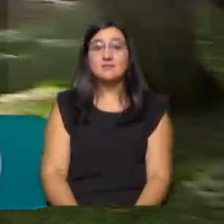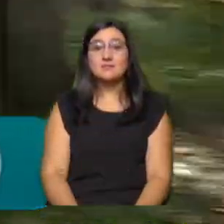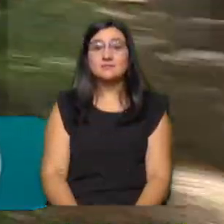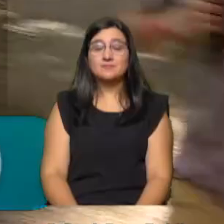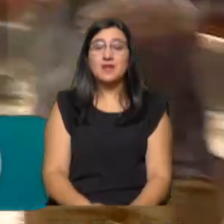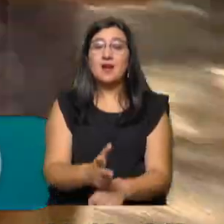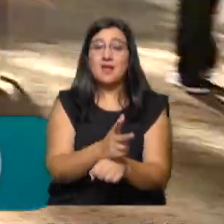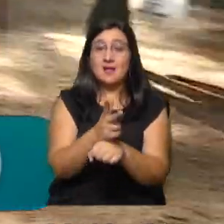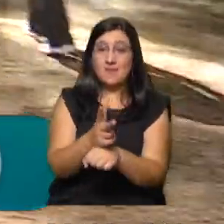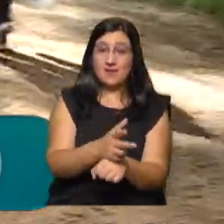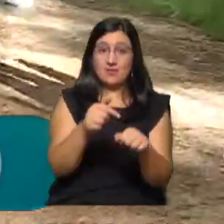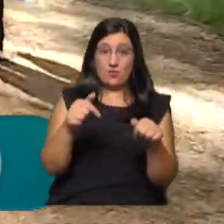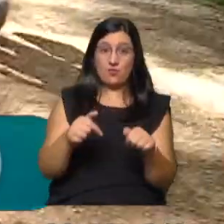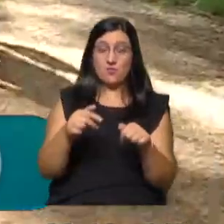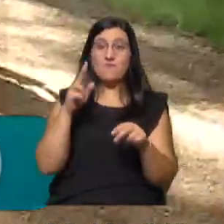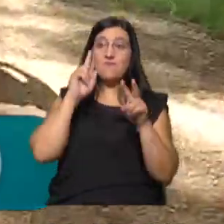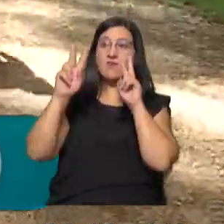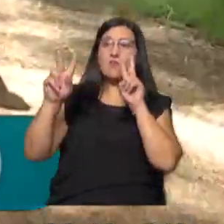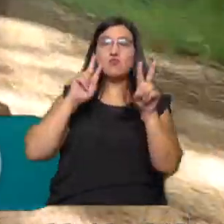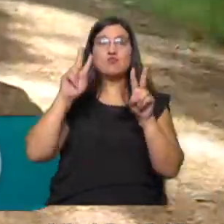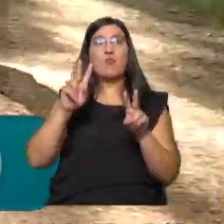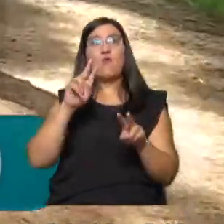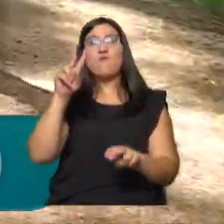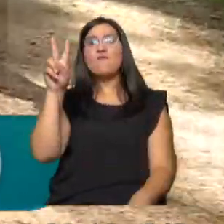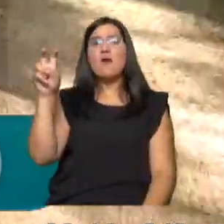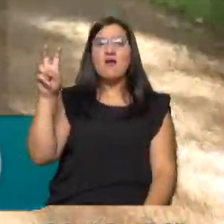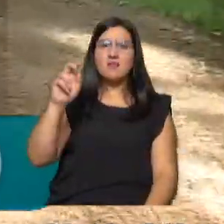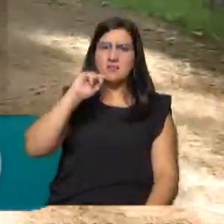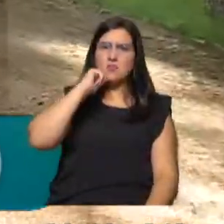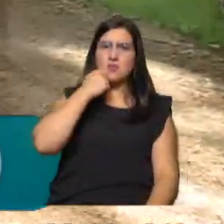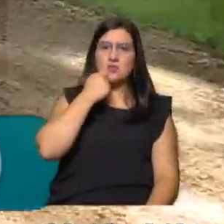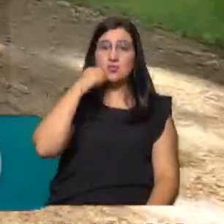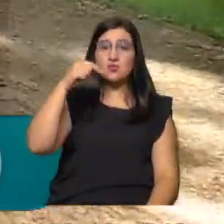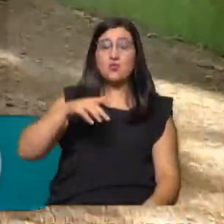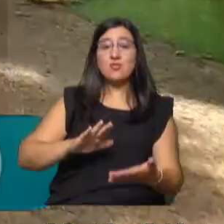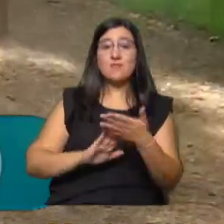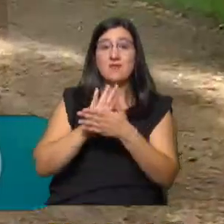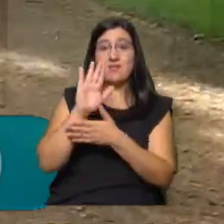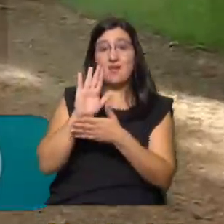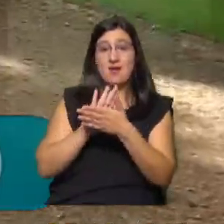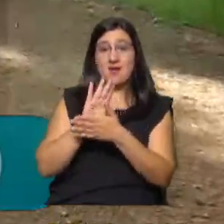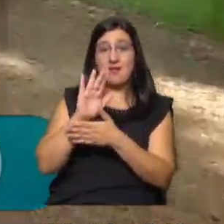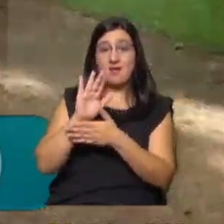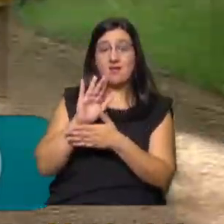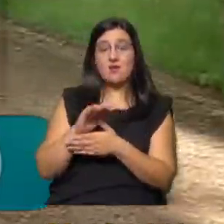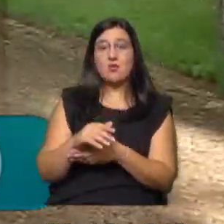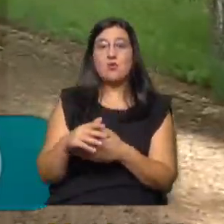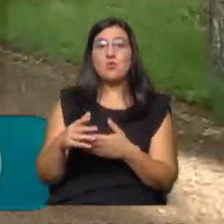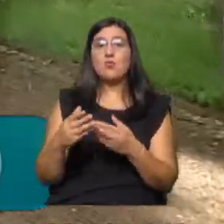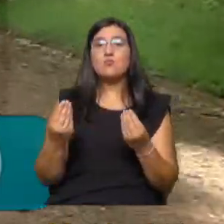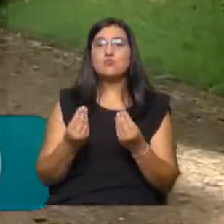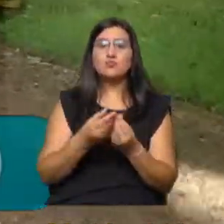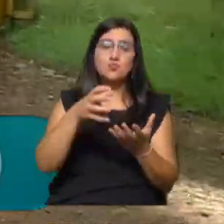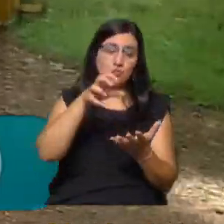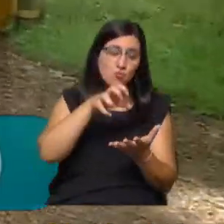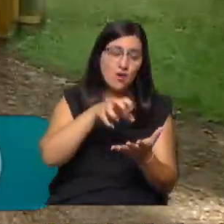en la cámara en el día de hoy. Podemos ver el verde del Jardín Botánico, Fito. Y hoy en la mañana, aquí en el Jardín Botánico, como en muchos espacios